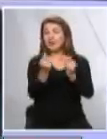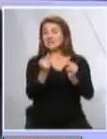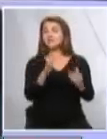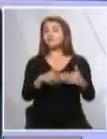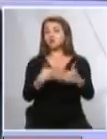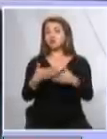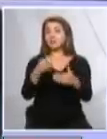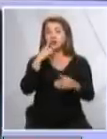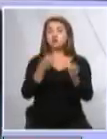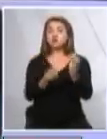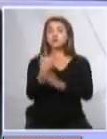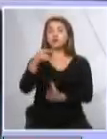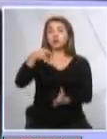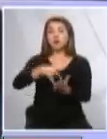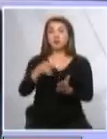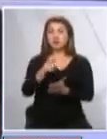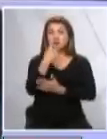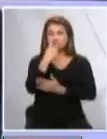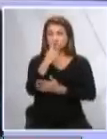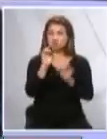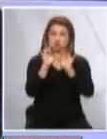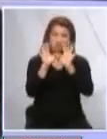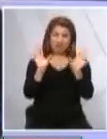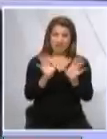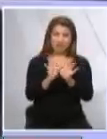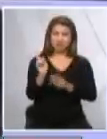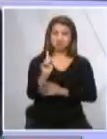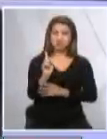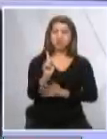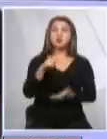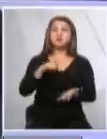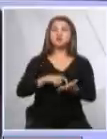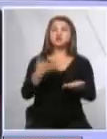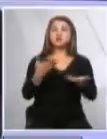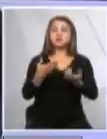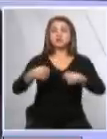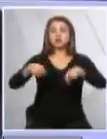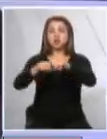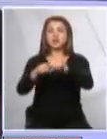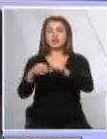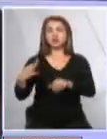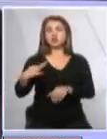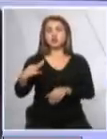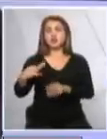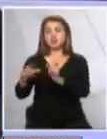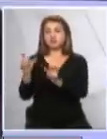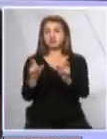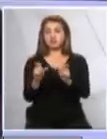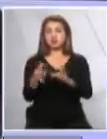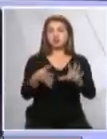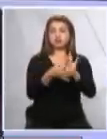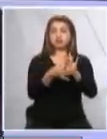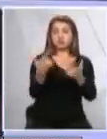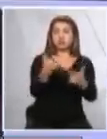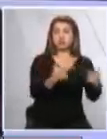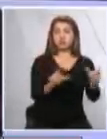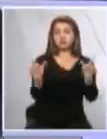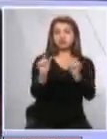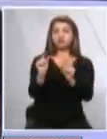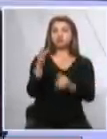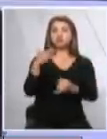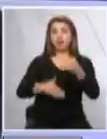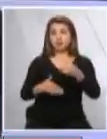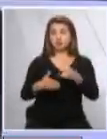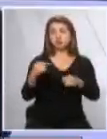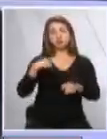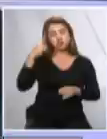funcionar. La del nuevo Congreso tampoco me parece que sea tan clara. El punto es cómo se va a conectar la ciudadanía con la política en un breve plazo. Yo